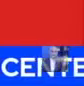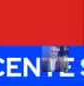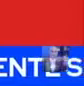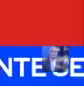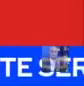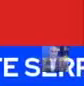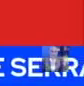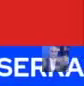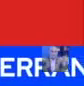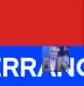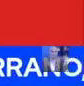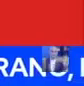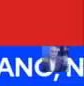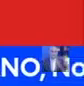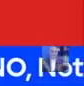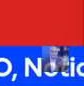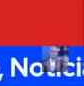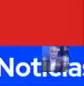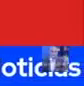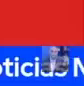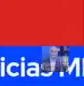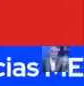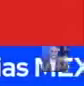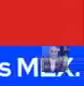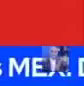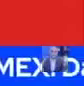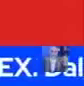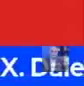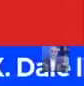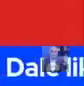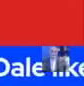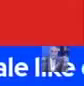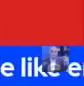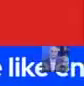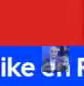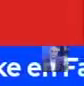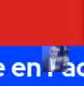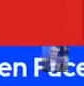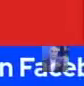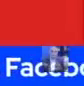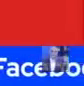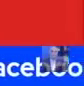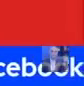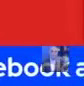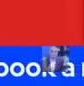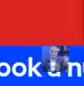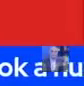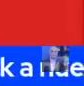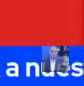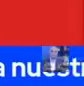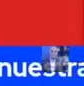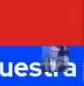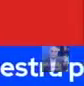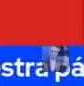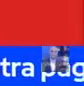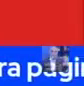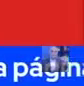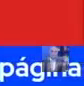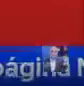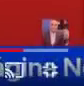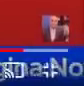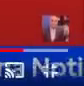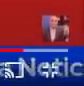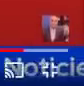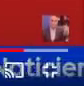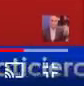San Miguel de Allende, un montón de restaurantes que están comprando productos carísimos porque no tienen dónde comprar,